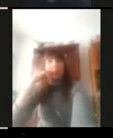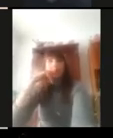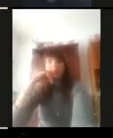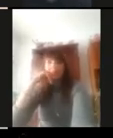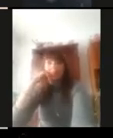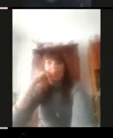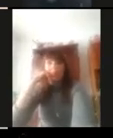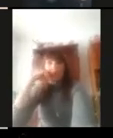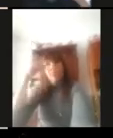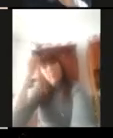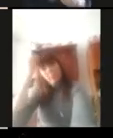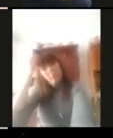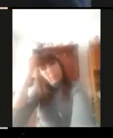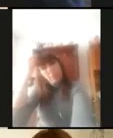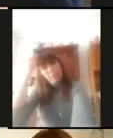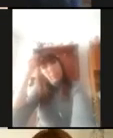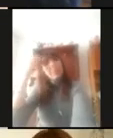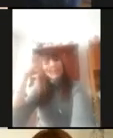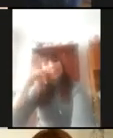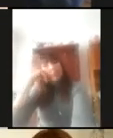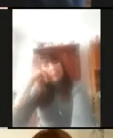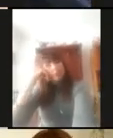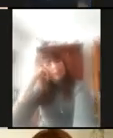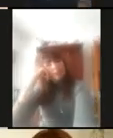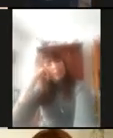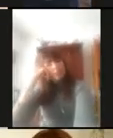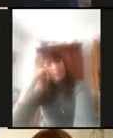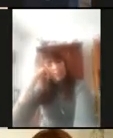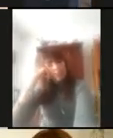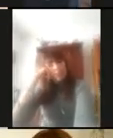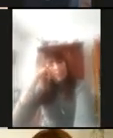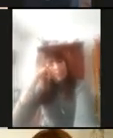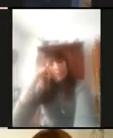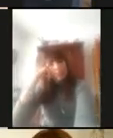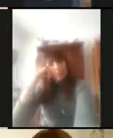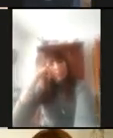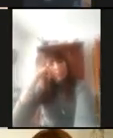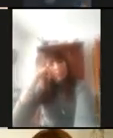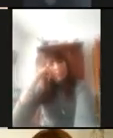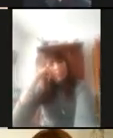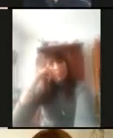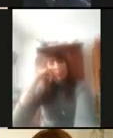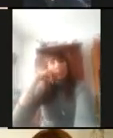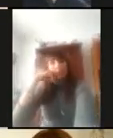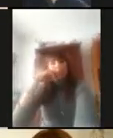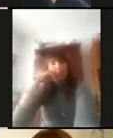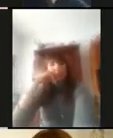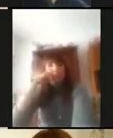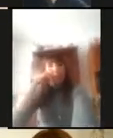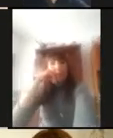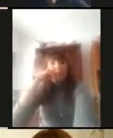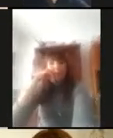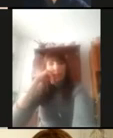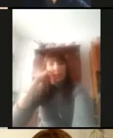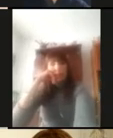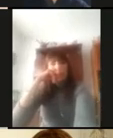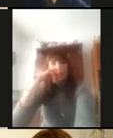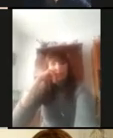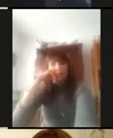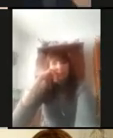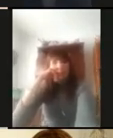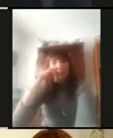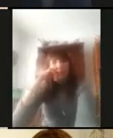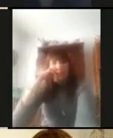funcionaba esa facultad de medicina pueden visitar el solar hoy día cuando van por san telmo